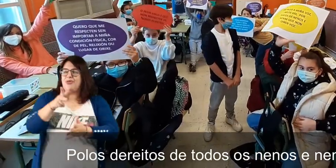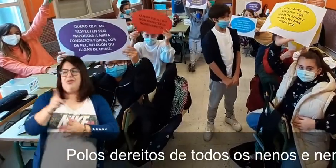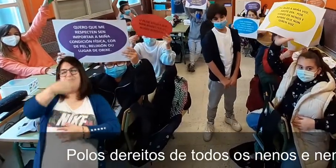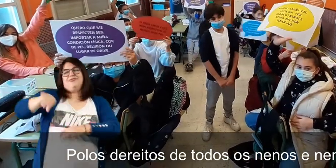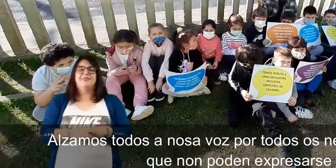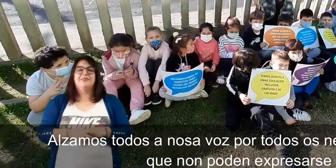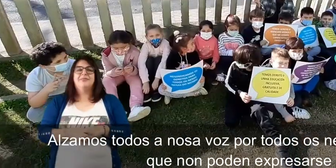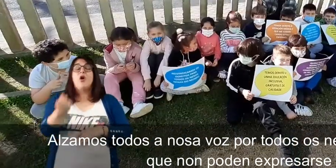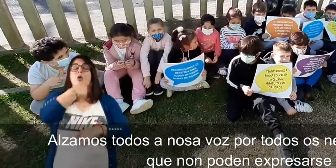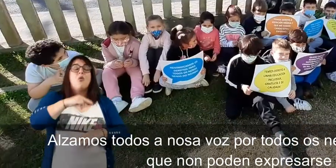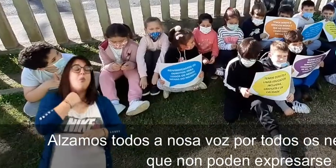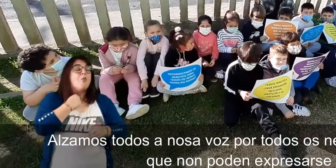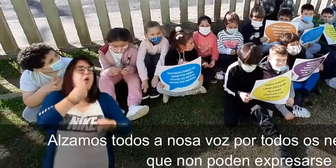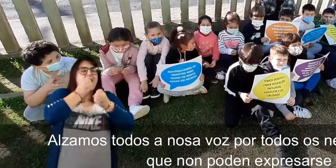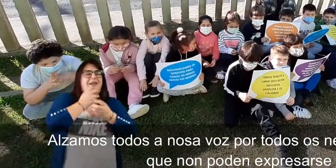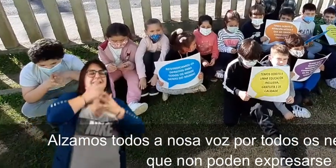mundo.